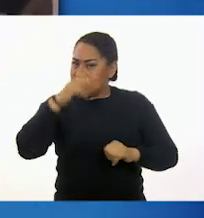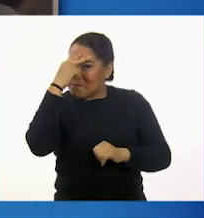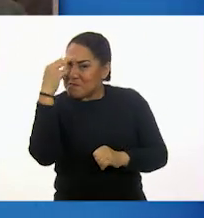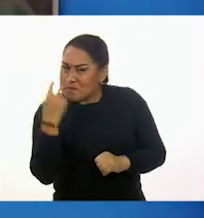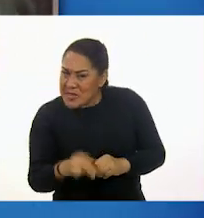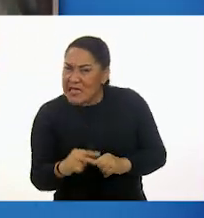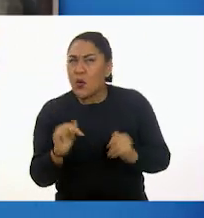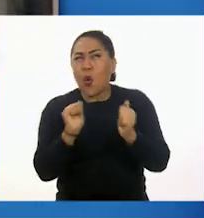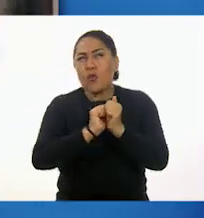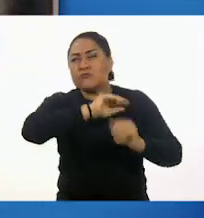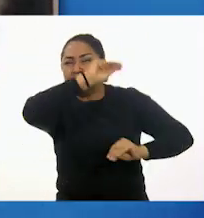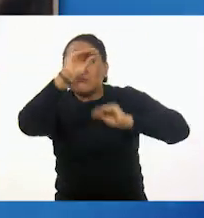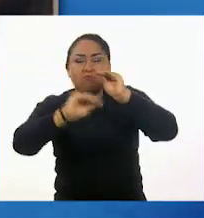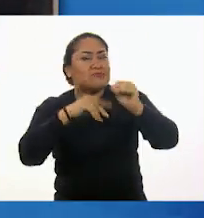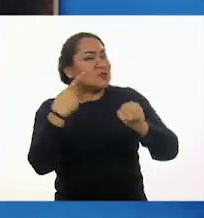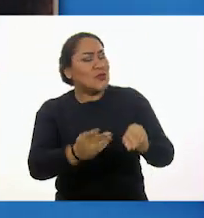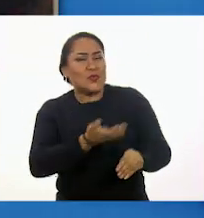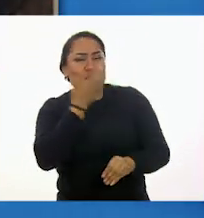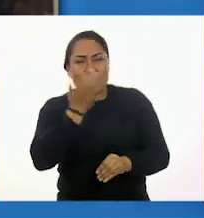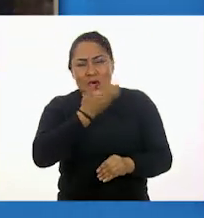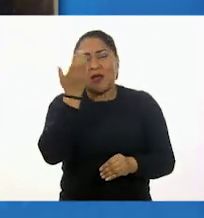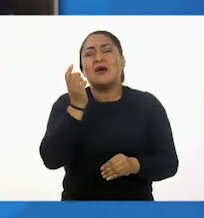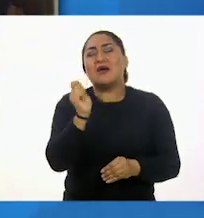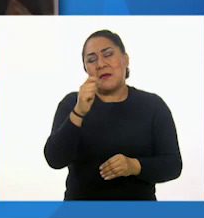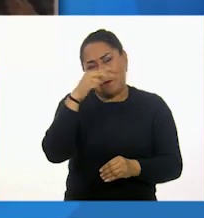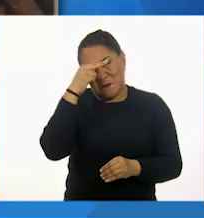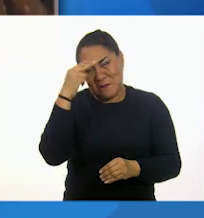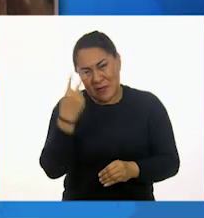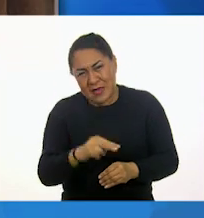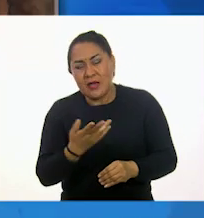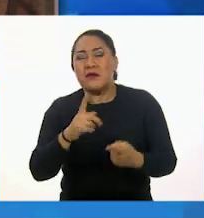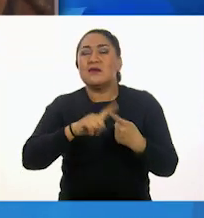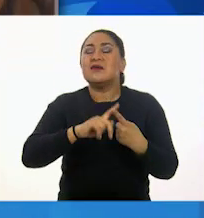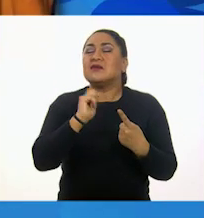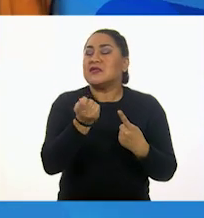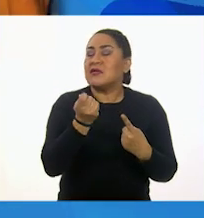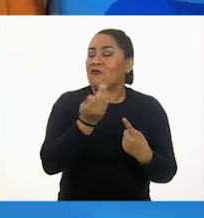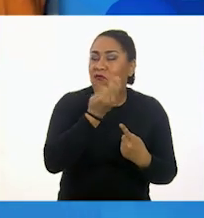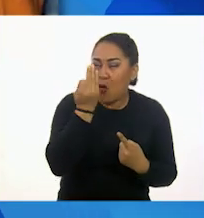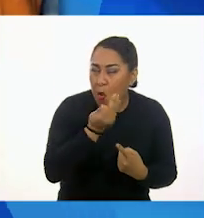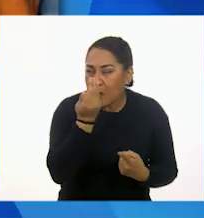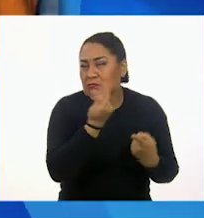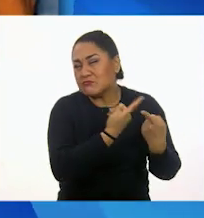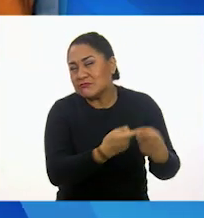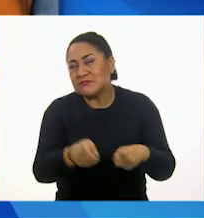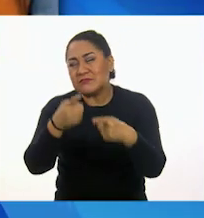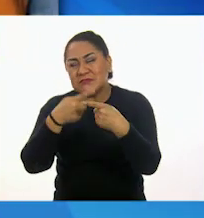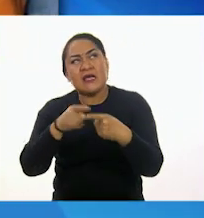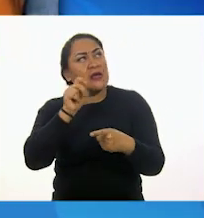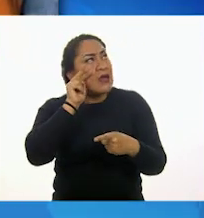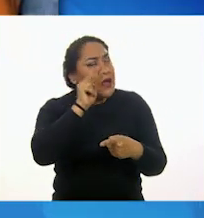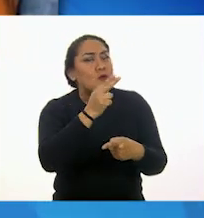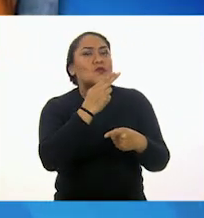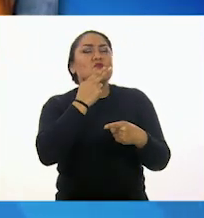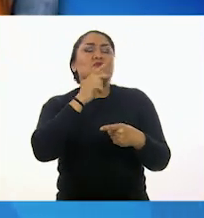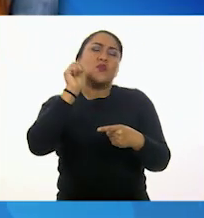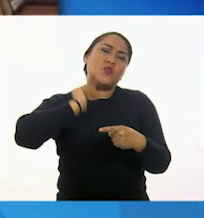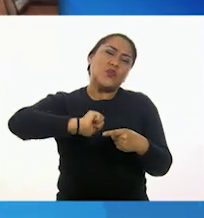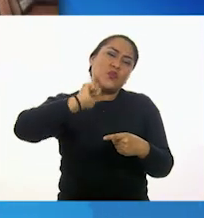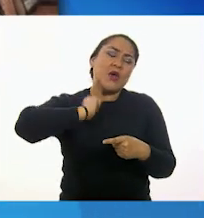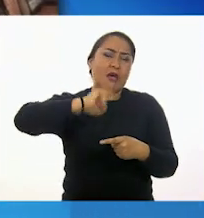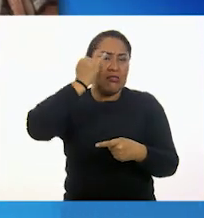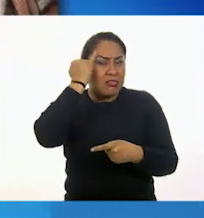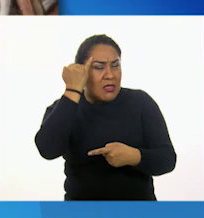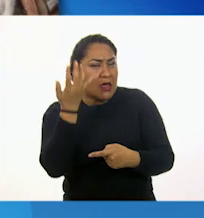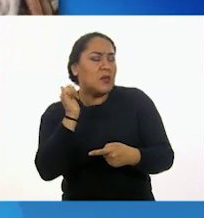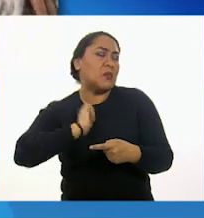toda la iconografía mexicana, como son los indios, las flores. Era un rescate de todo lo indígena, de todo lo